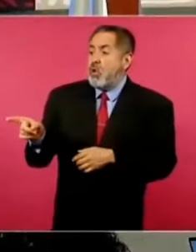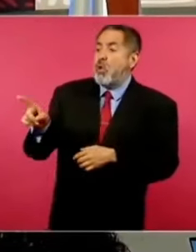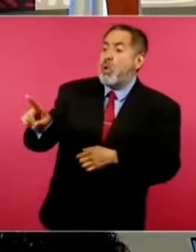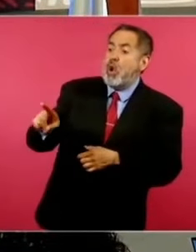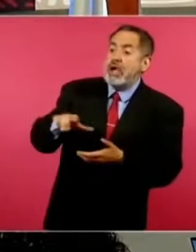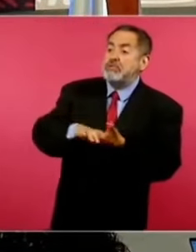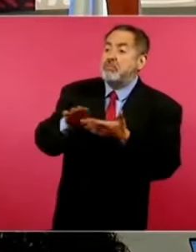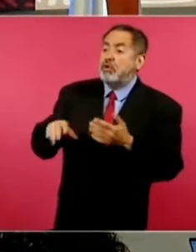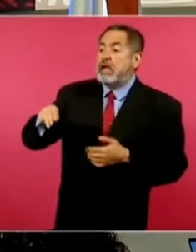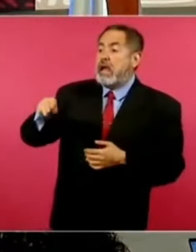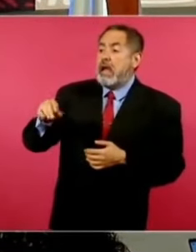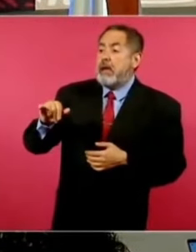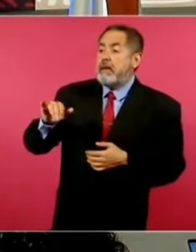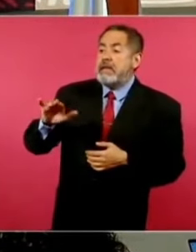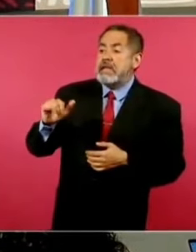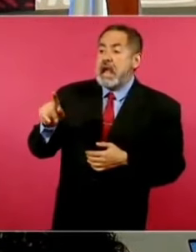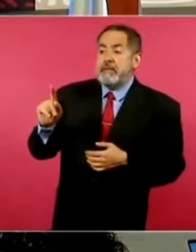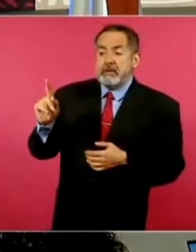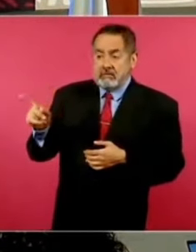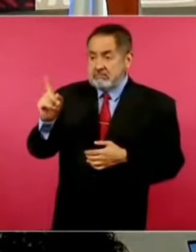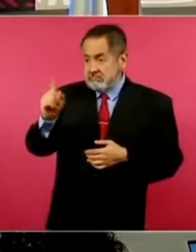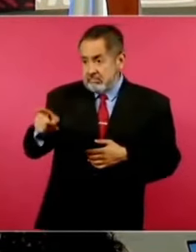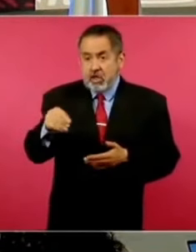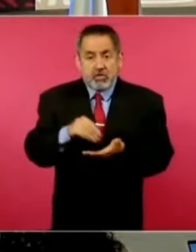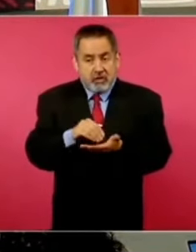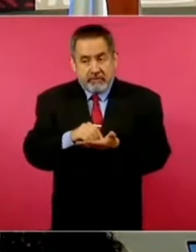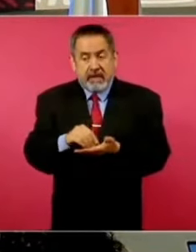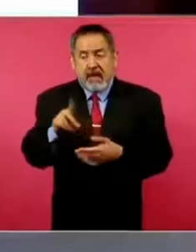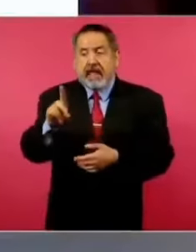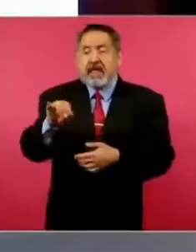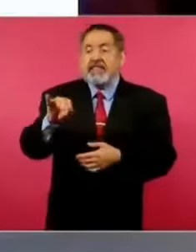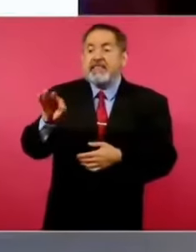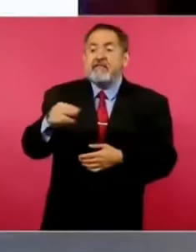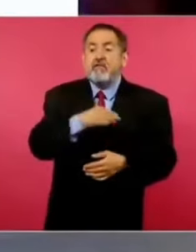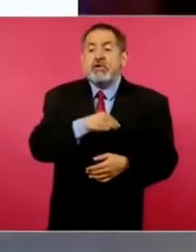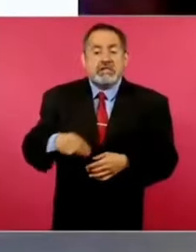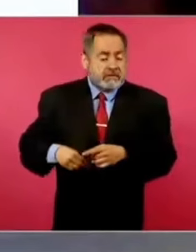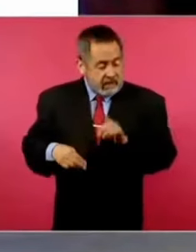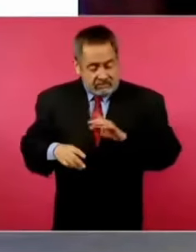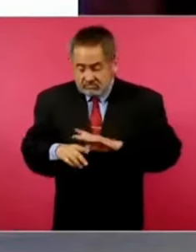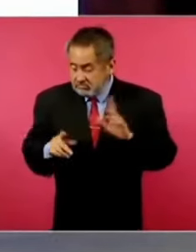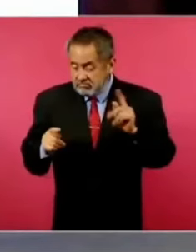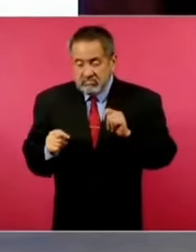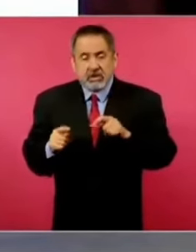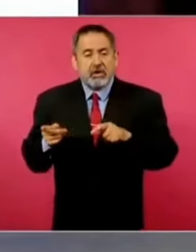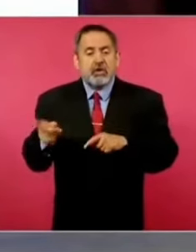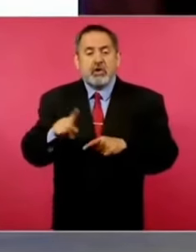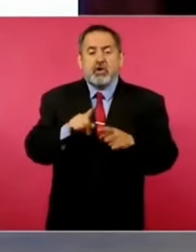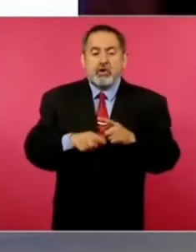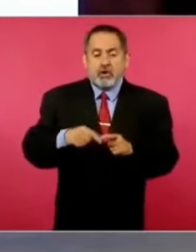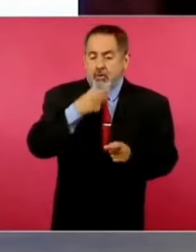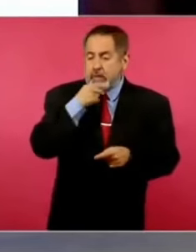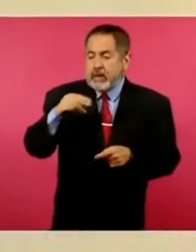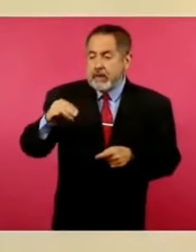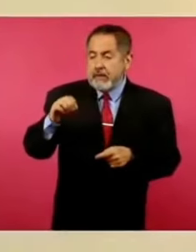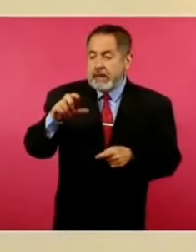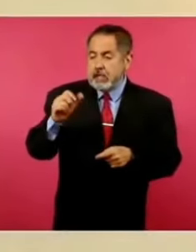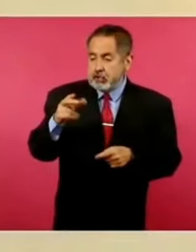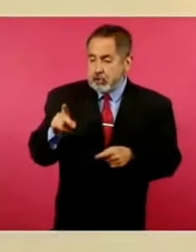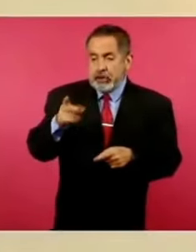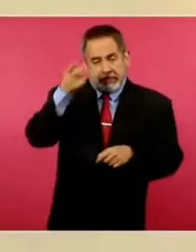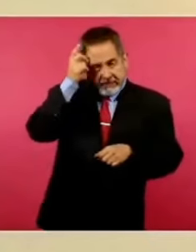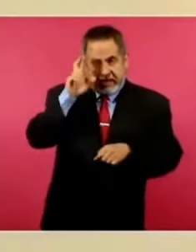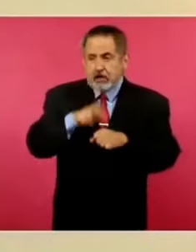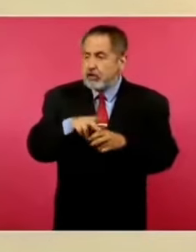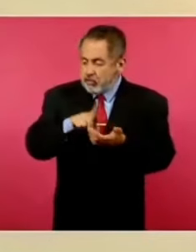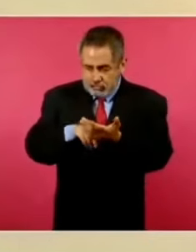Miriam Manuela en el cargo de presidenta del DIF municipal y a otra persona de nombre Melchor como director de